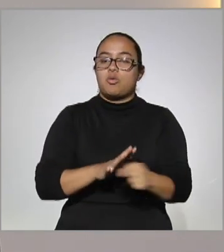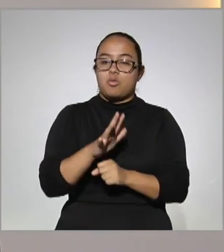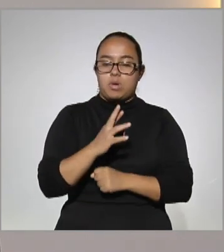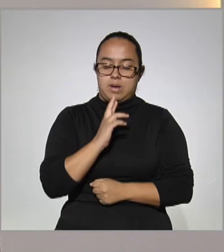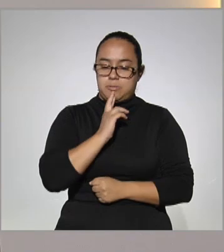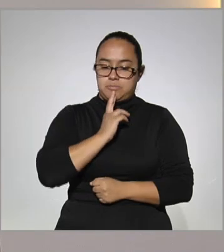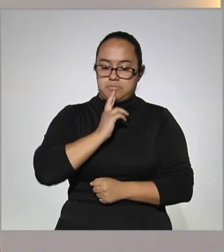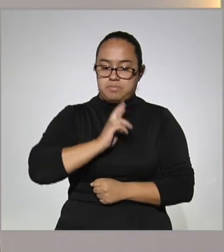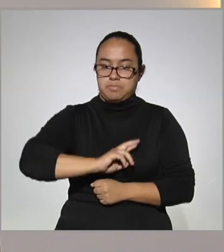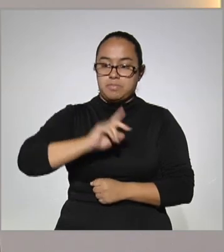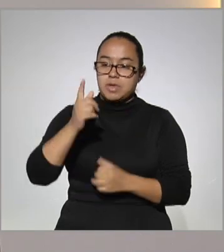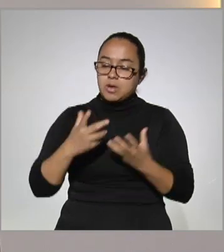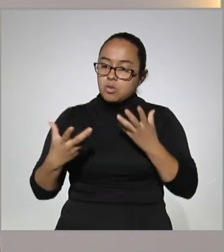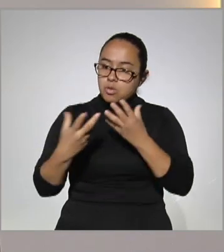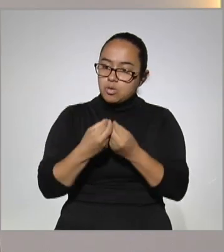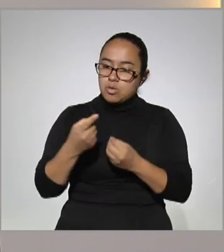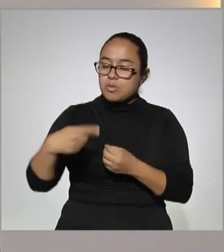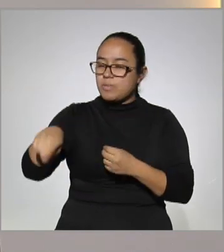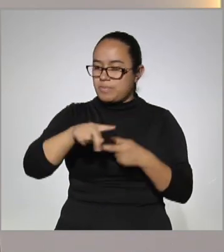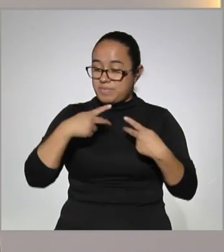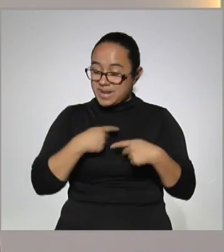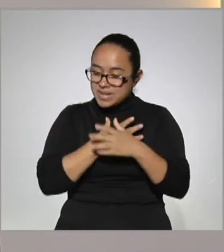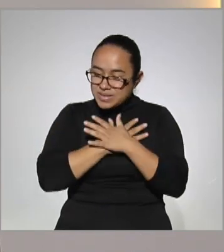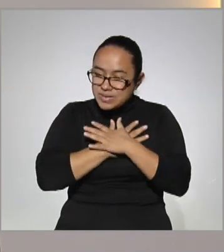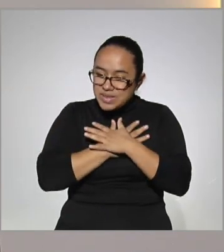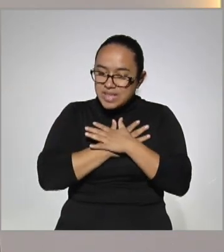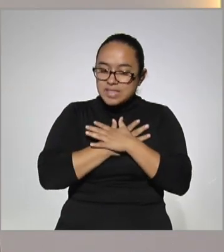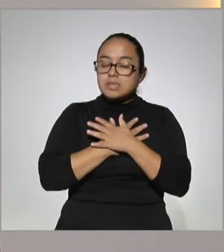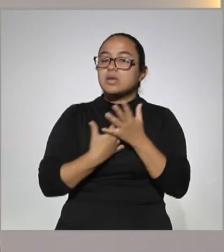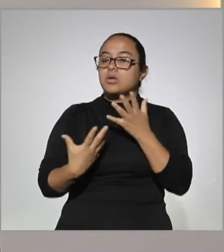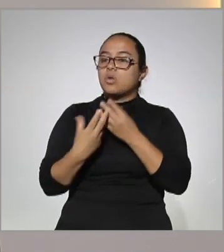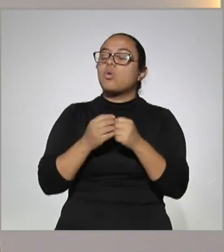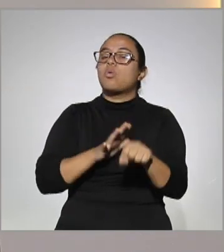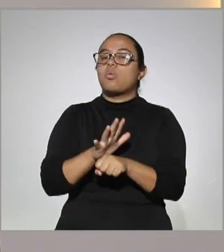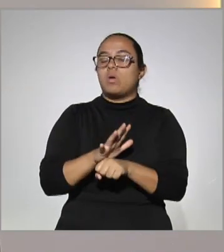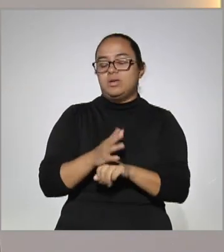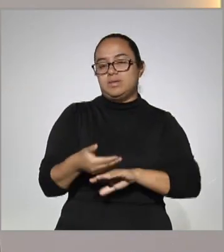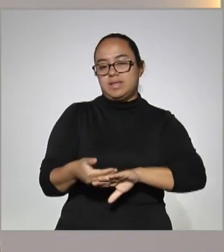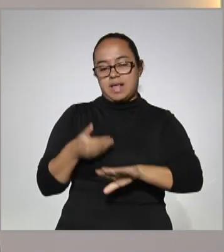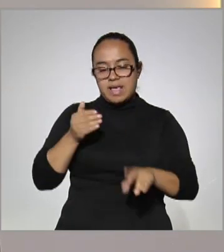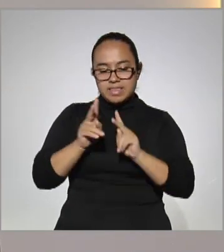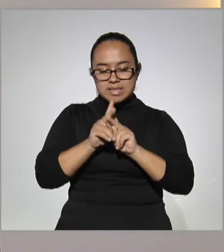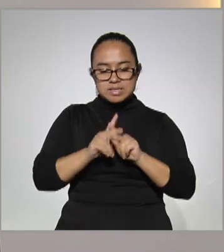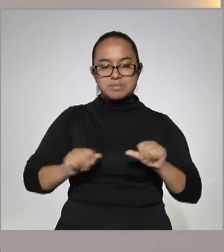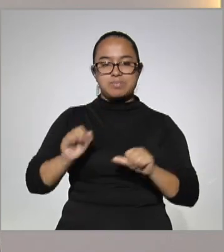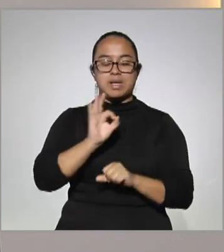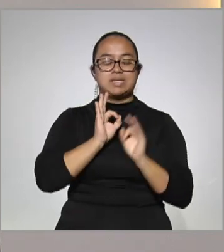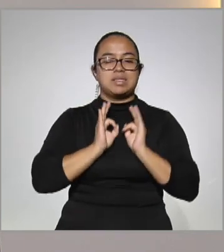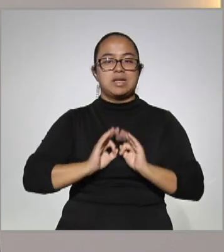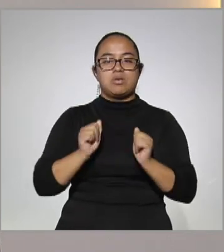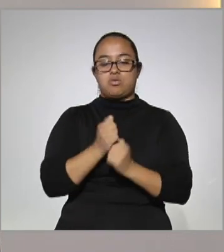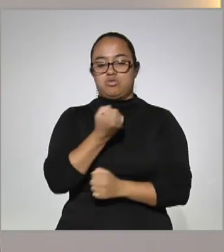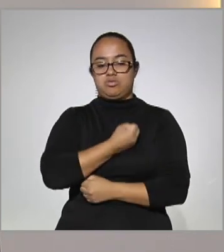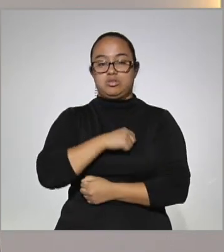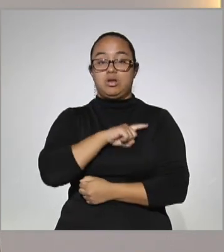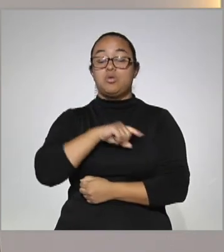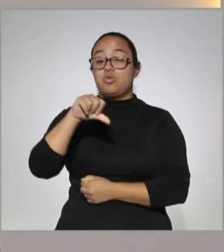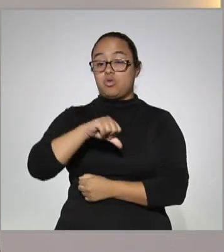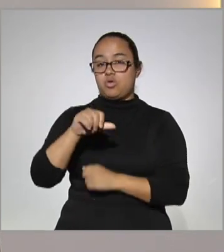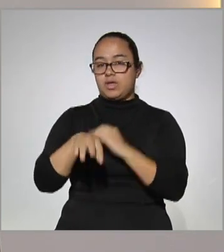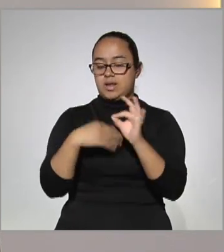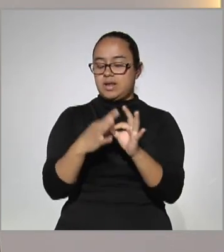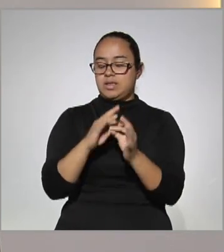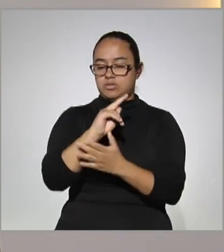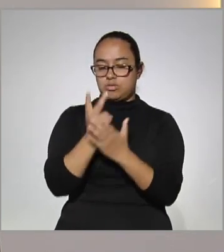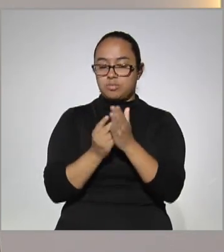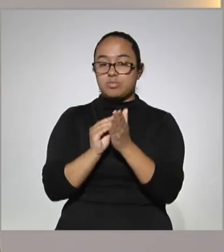de poder estar con la gente que tanto amamos que estando en paz y en salud. Por eso hemos preparado este programa para usted. Ya lo